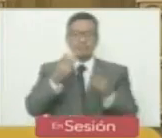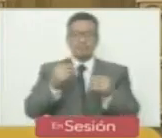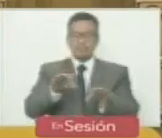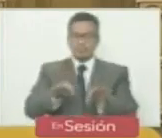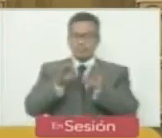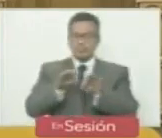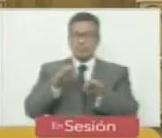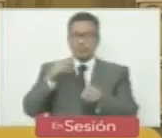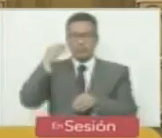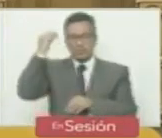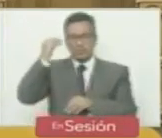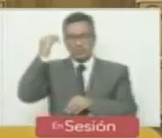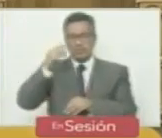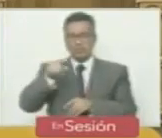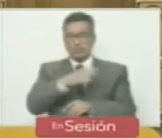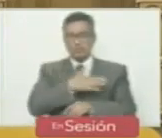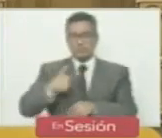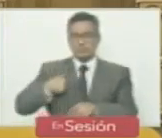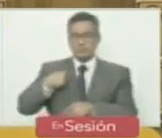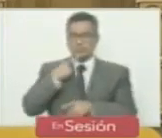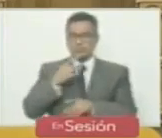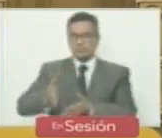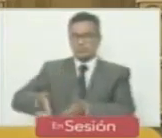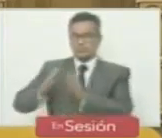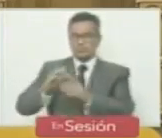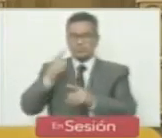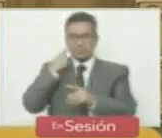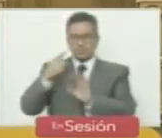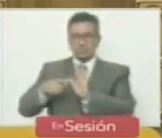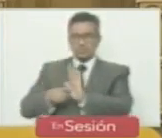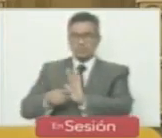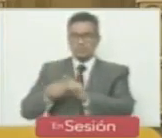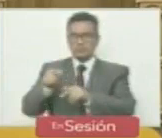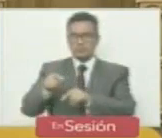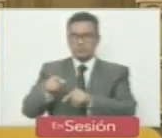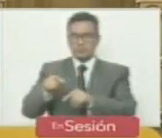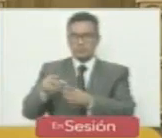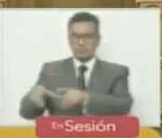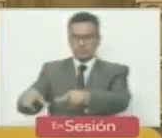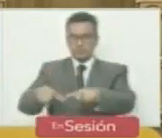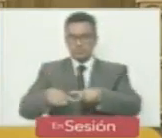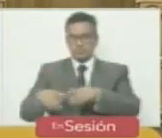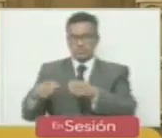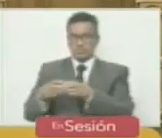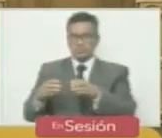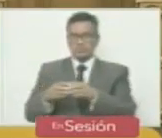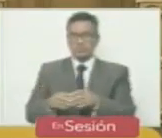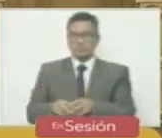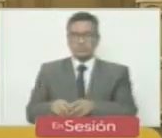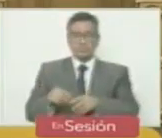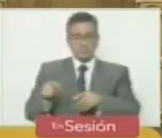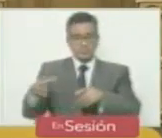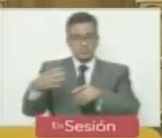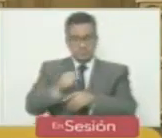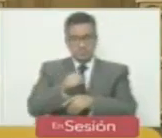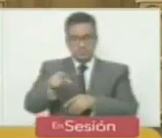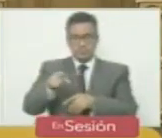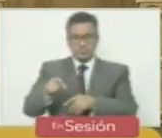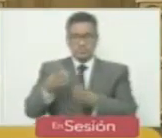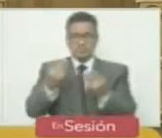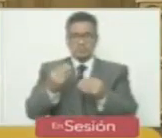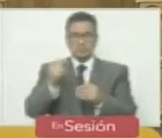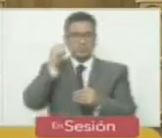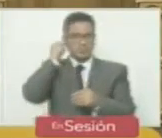¿Qué pretende? Queremos, por un lado, visibilizar este sector, encontrarnos esas